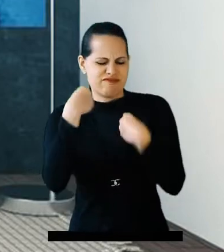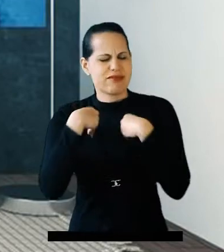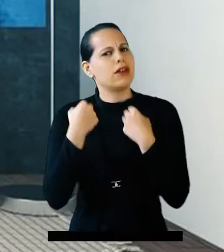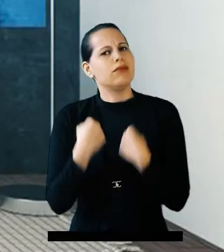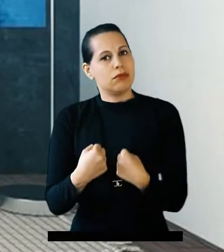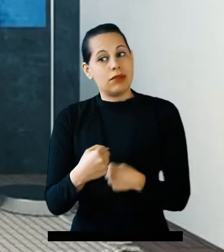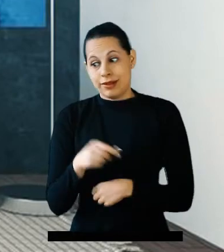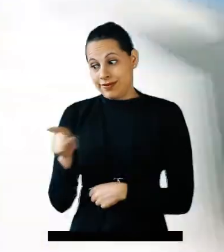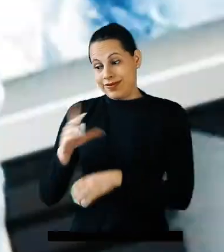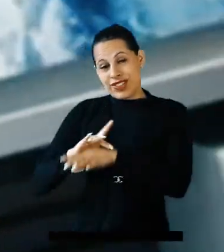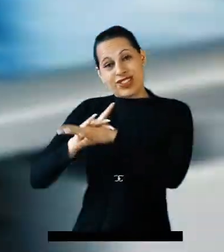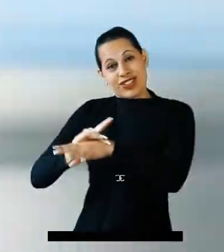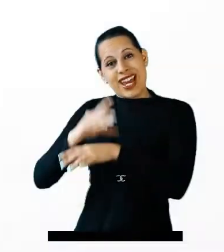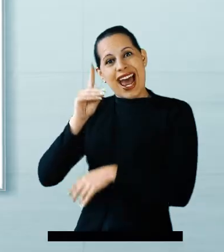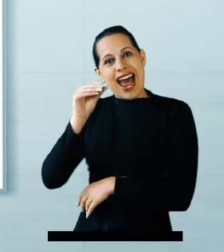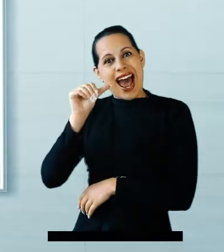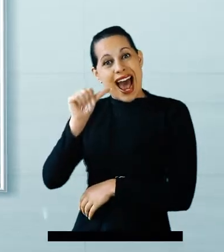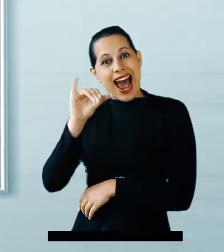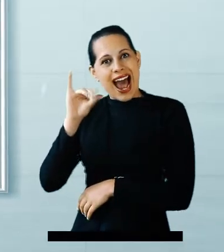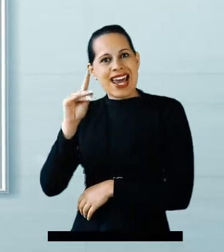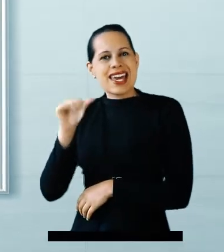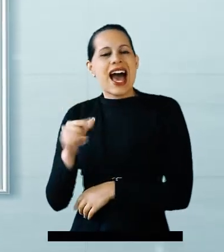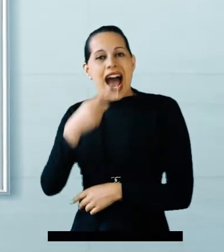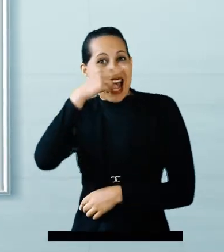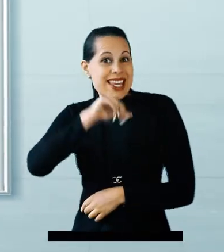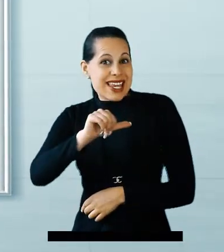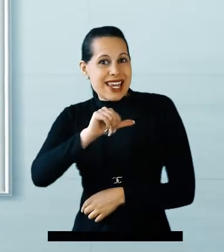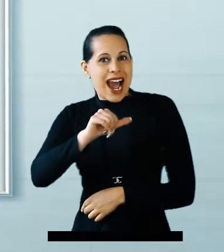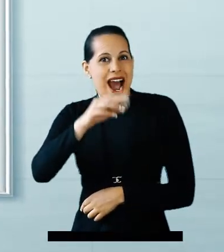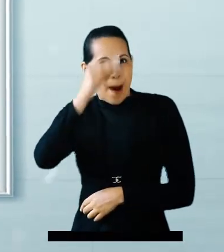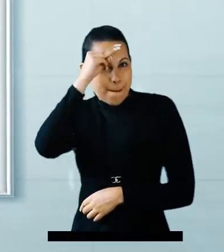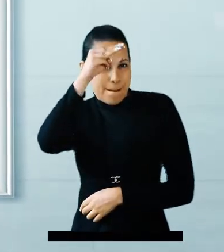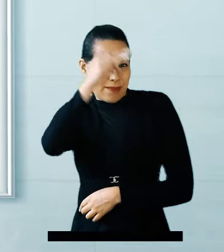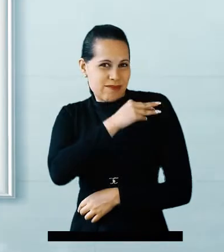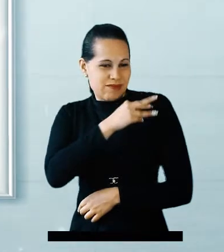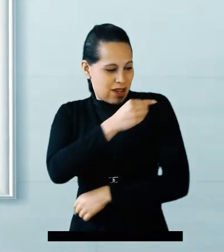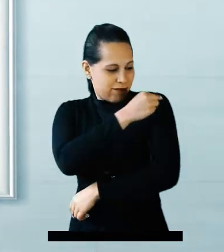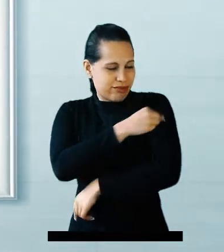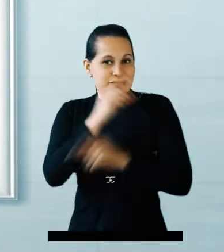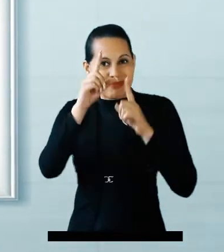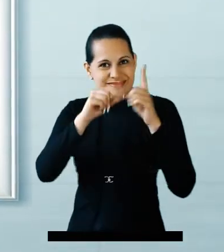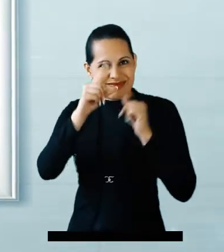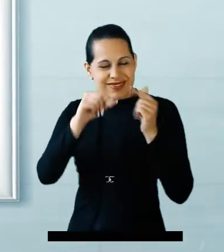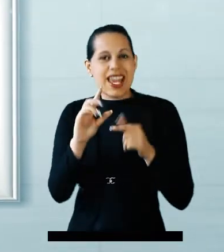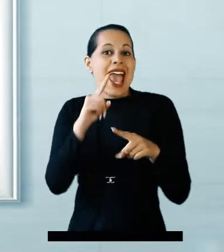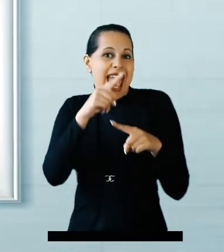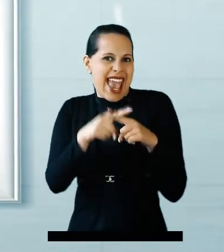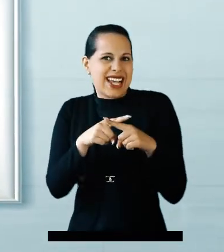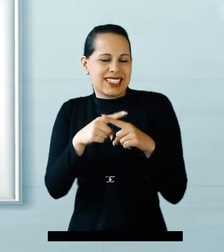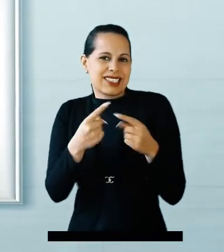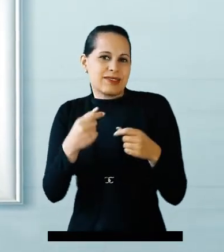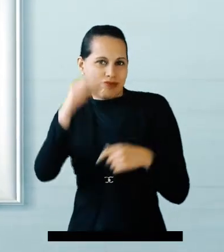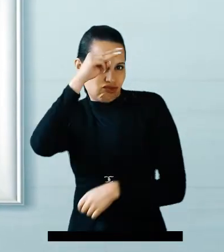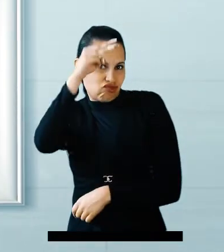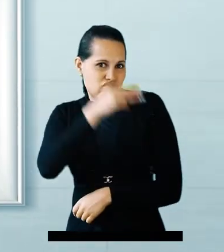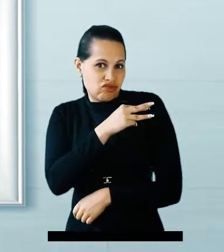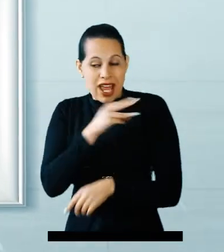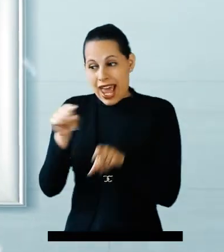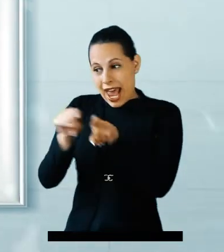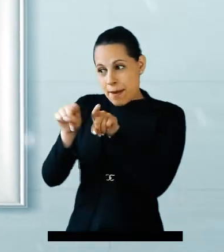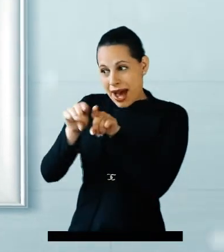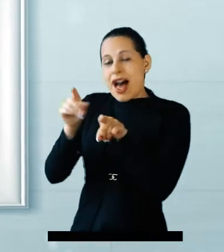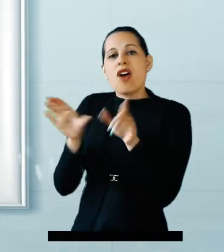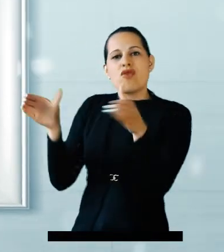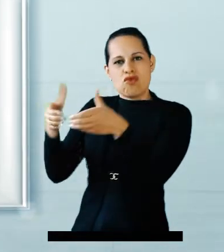experiencia nos ha enseñado a manejarlos. La doctora Aida es hija del almirante Hernando García Ramírez, excomandante de la Armada de